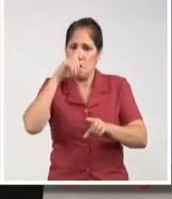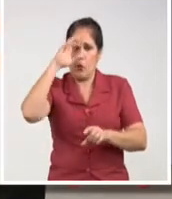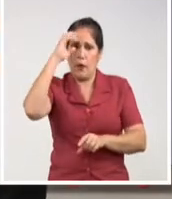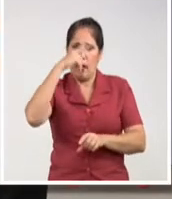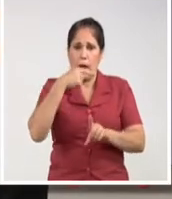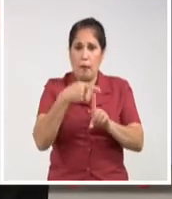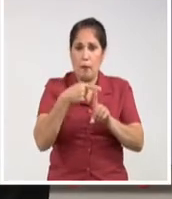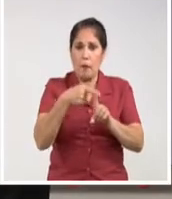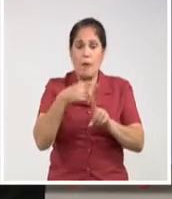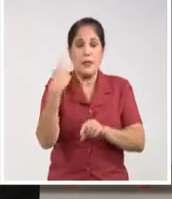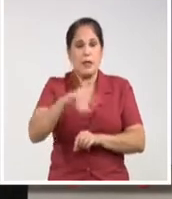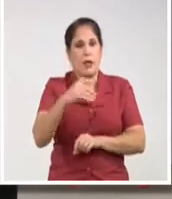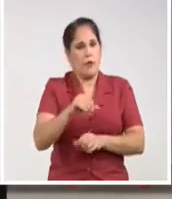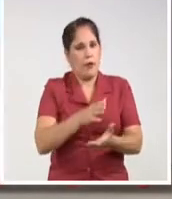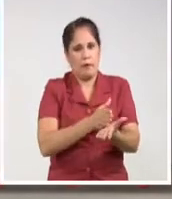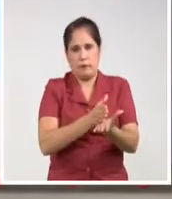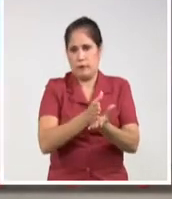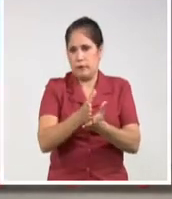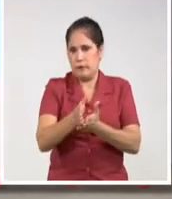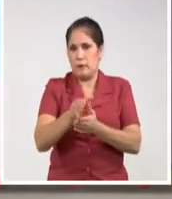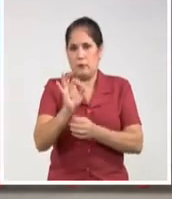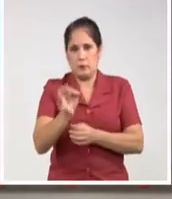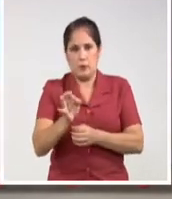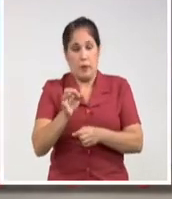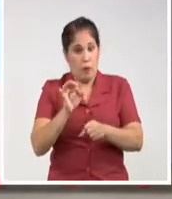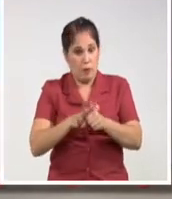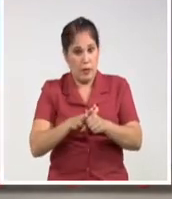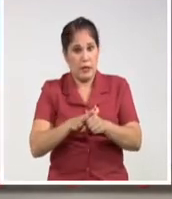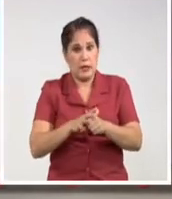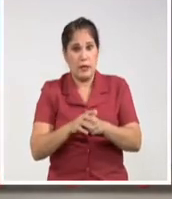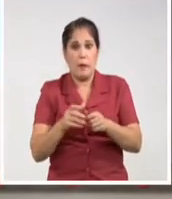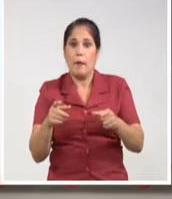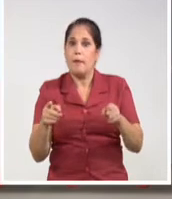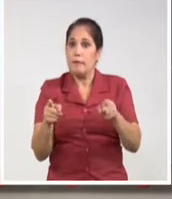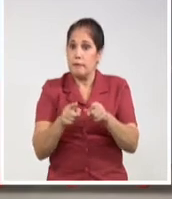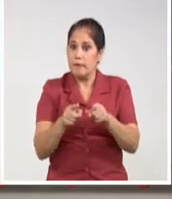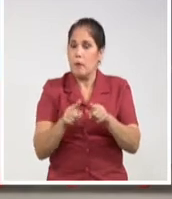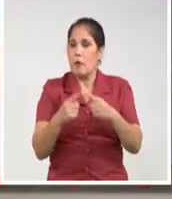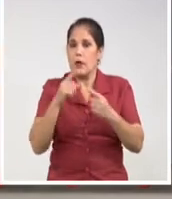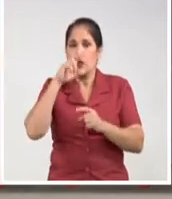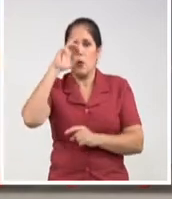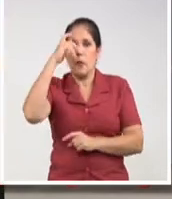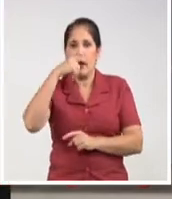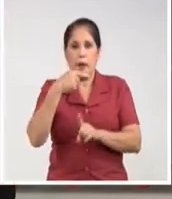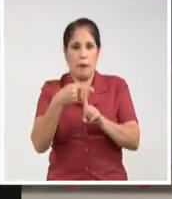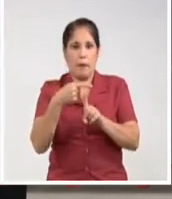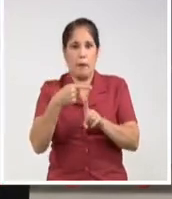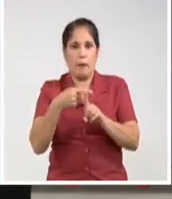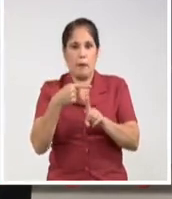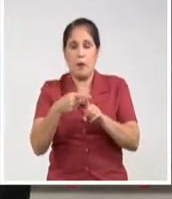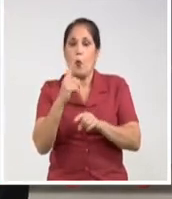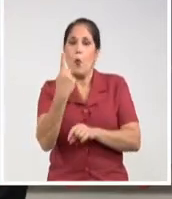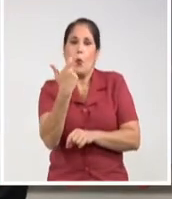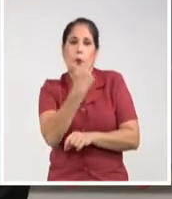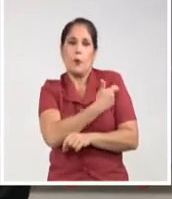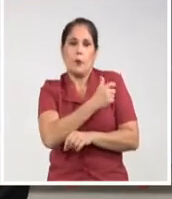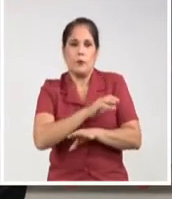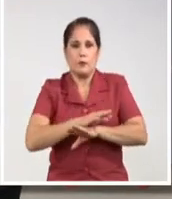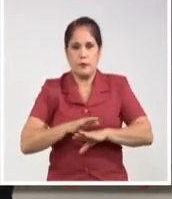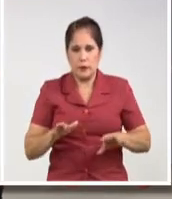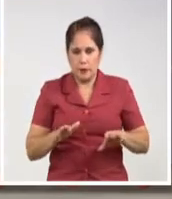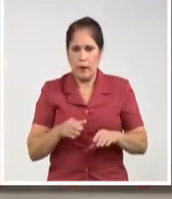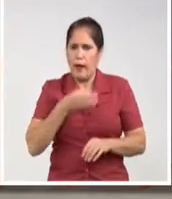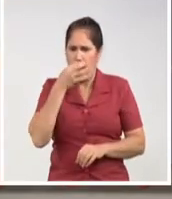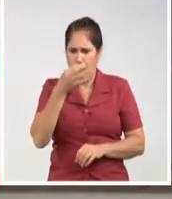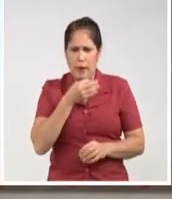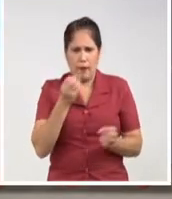ensayo ya está en curso. Y va a ser, por supuesto, más corto en el tiempo porque la Soberana Plus implica un solo pinchazo. Son